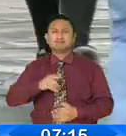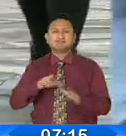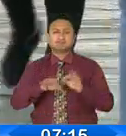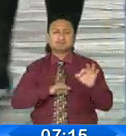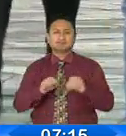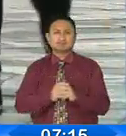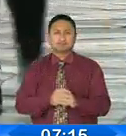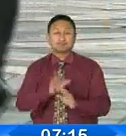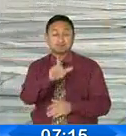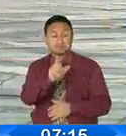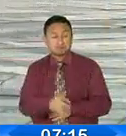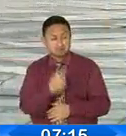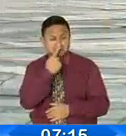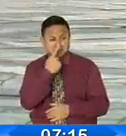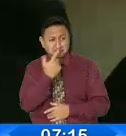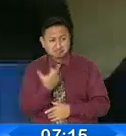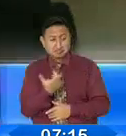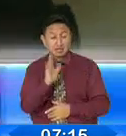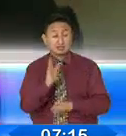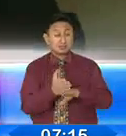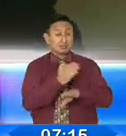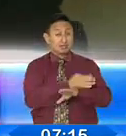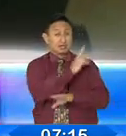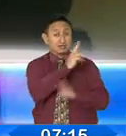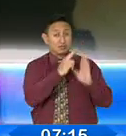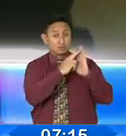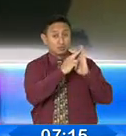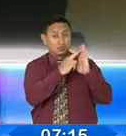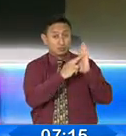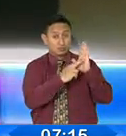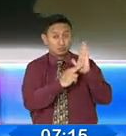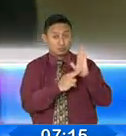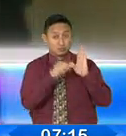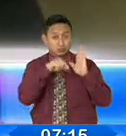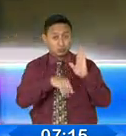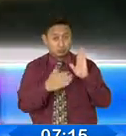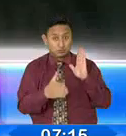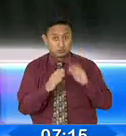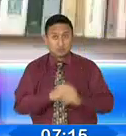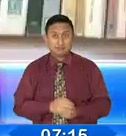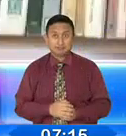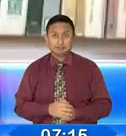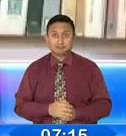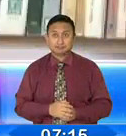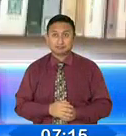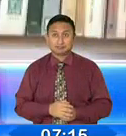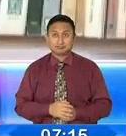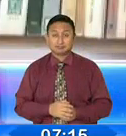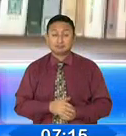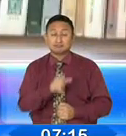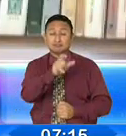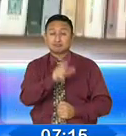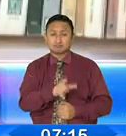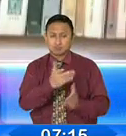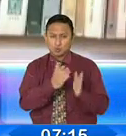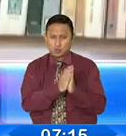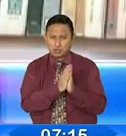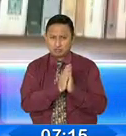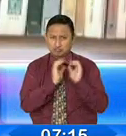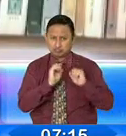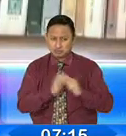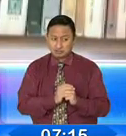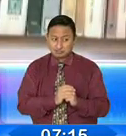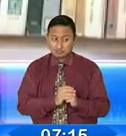interesados deberán cumplir con varios requisitos previos antes de obtener el visado especial. Quien aplica no podrá